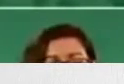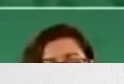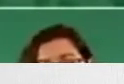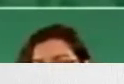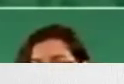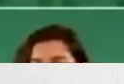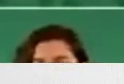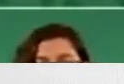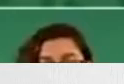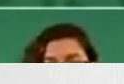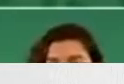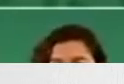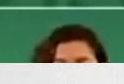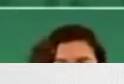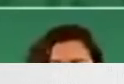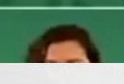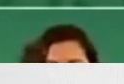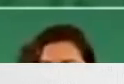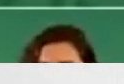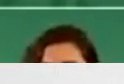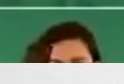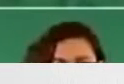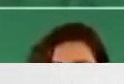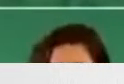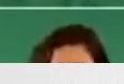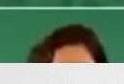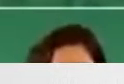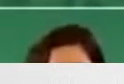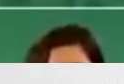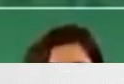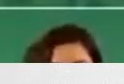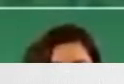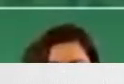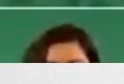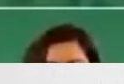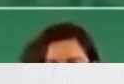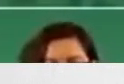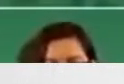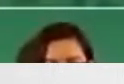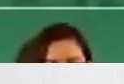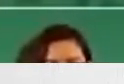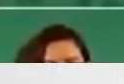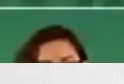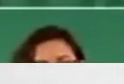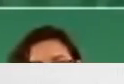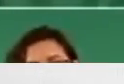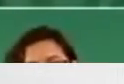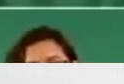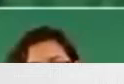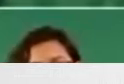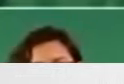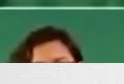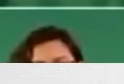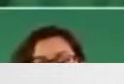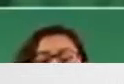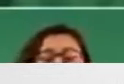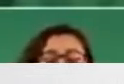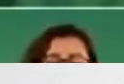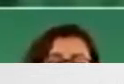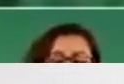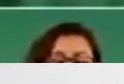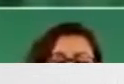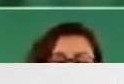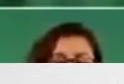tenemos demasiado, señores, y este dinero es de más. Así que utilicemos este dinero para pagar la deuda. Lo que quiere el presidente es que